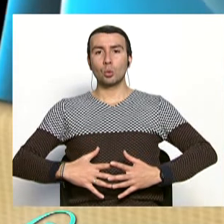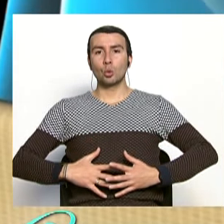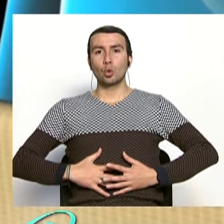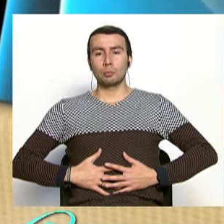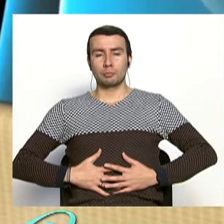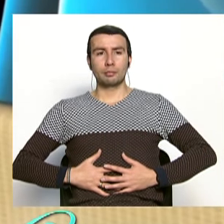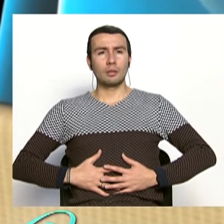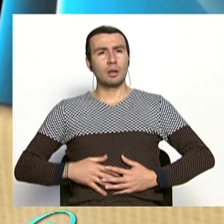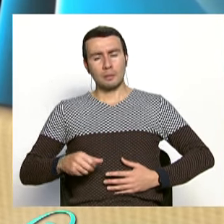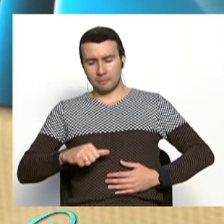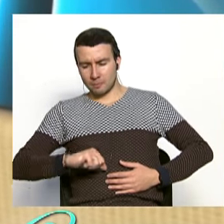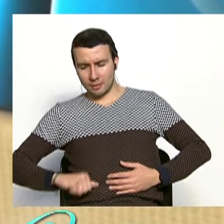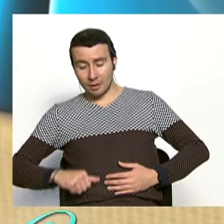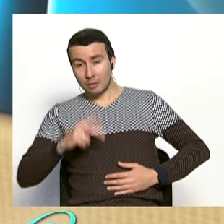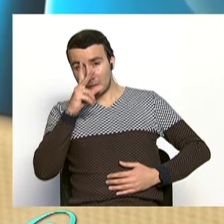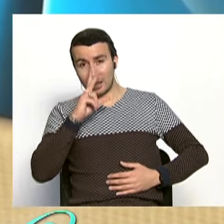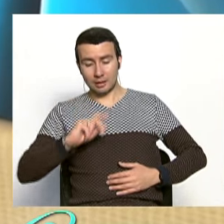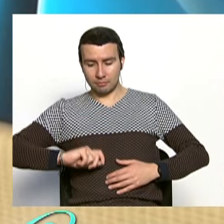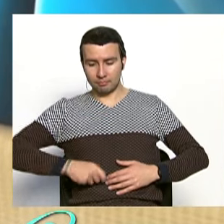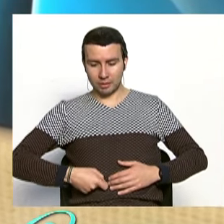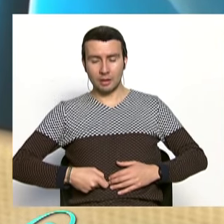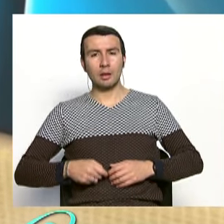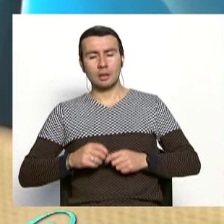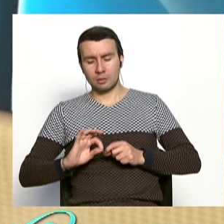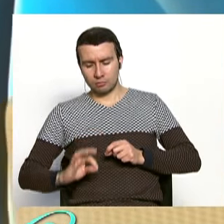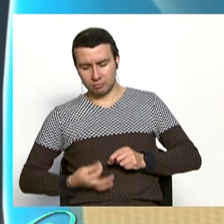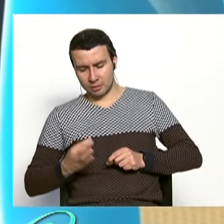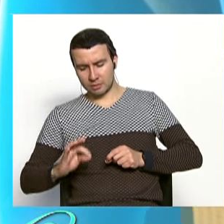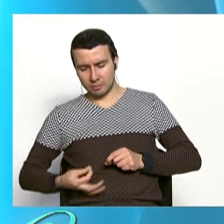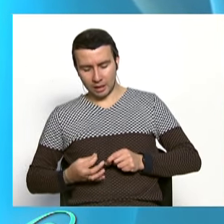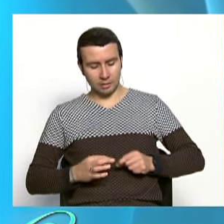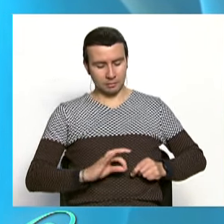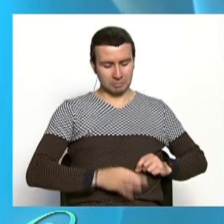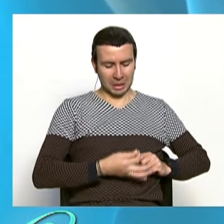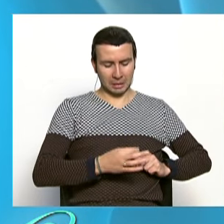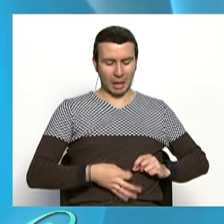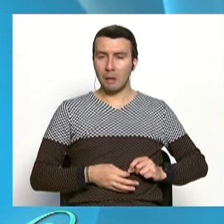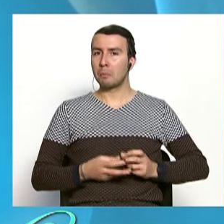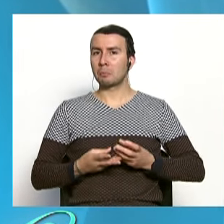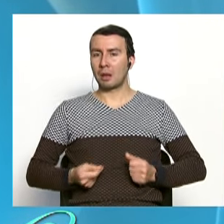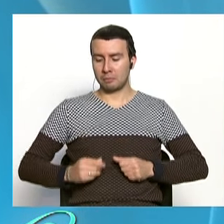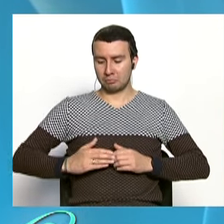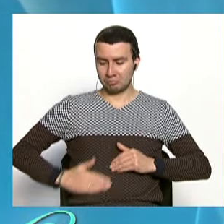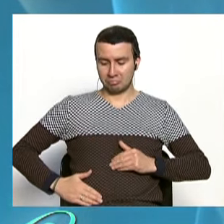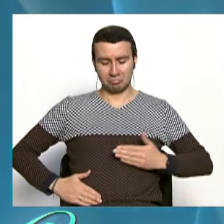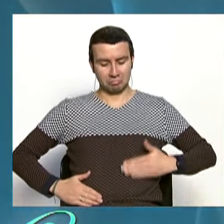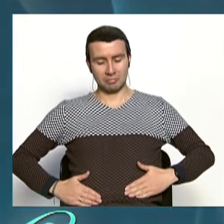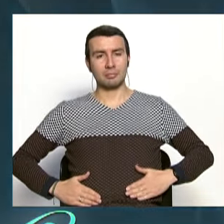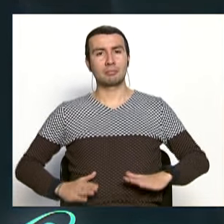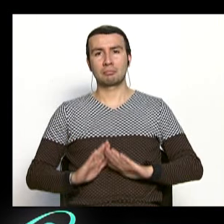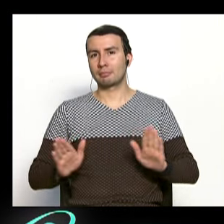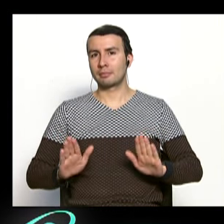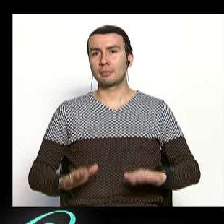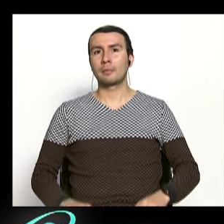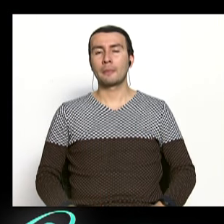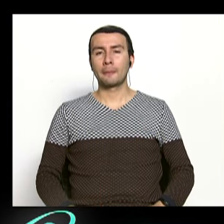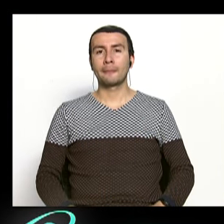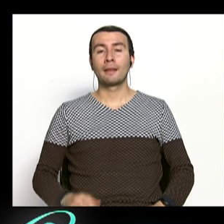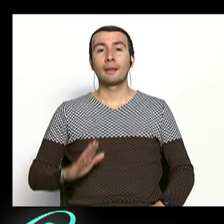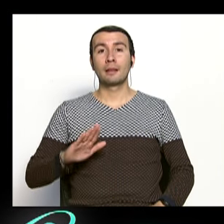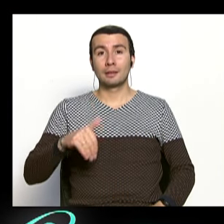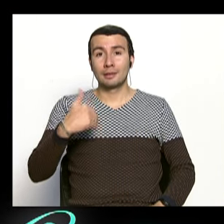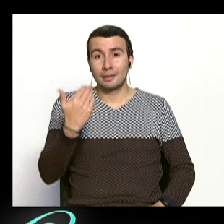incisiones en forma de ojo de cerradura se cierran con algunas suturas o grapas y luego se cubren con un vendaje después